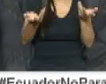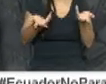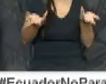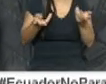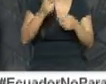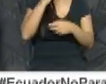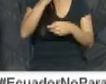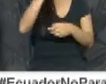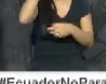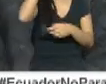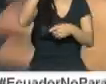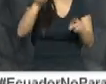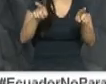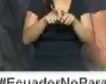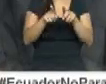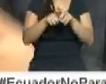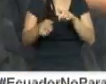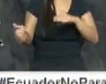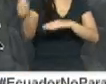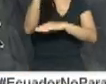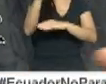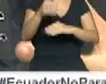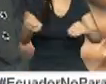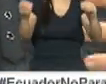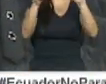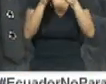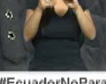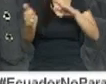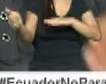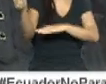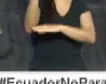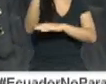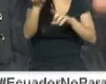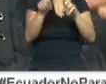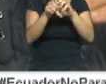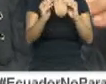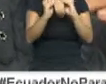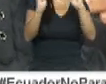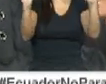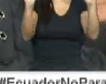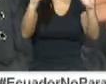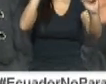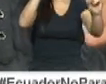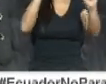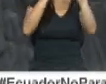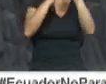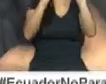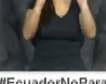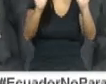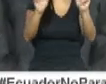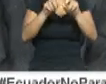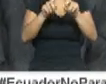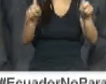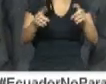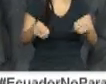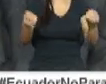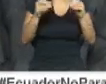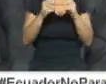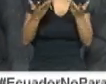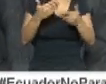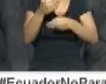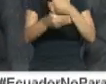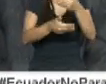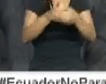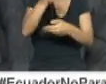pues un concepto supremo, un concepto, digamos, un nivel, un meta valor, digamos, pero también es un